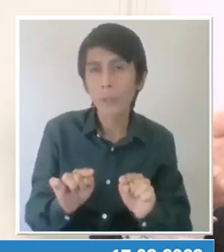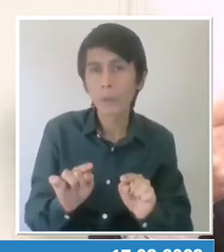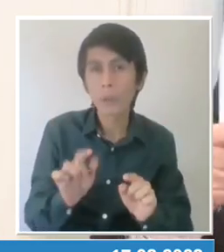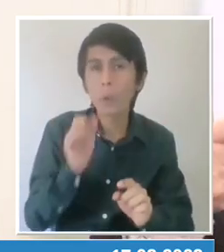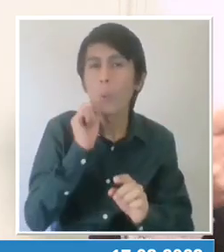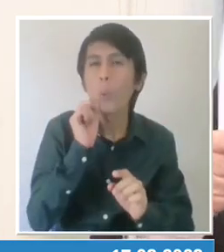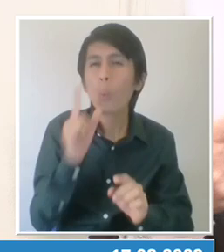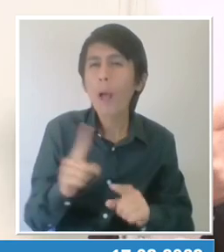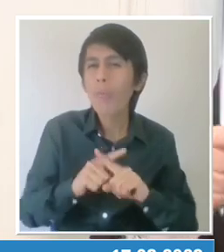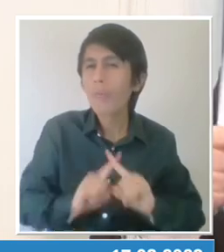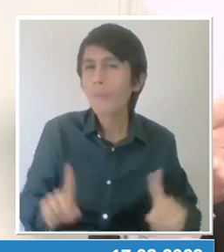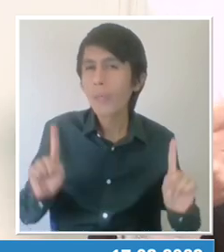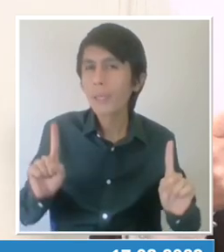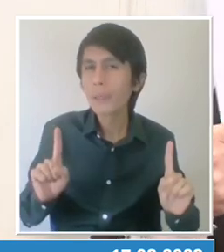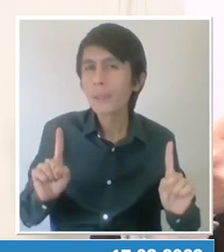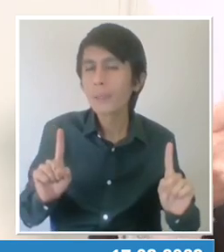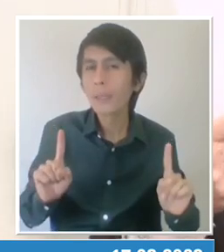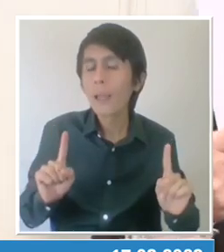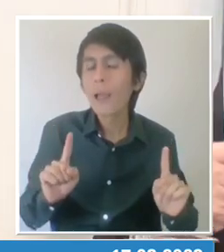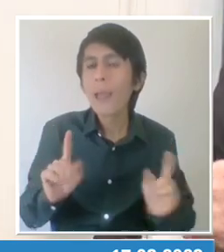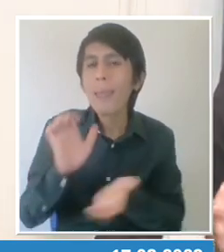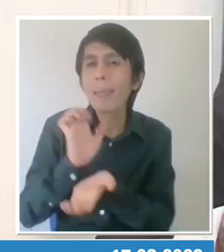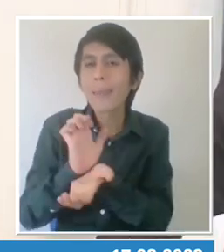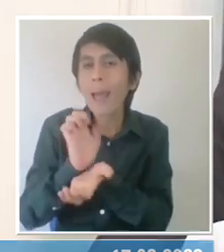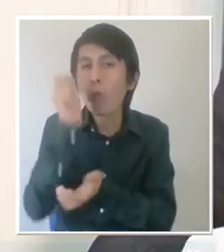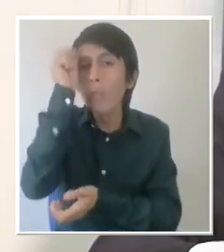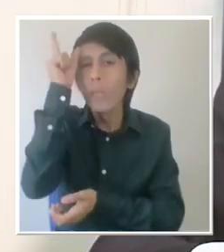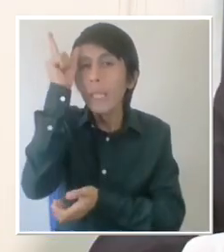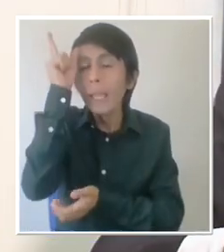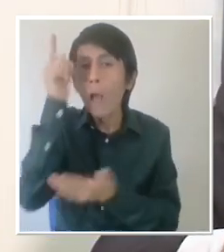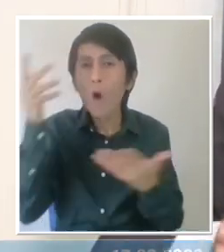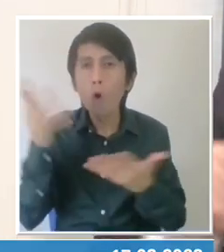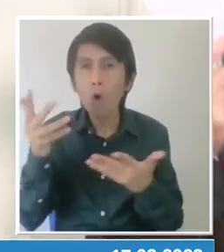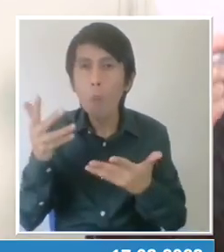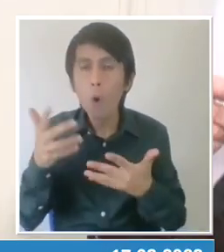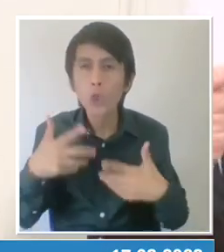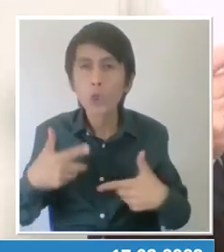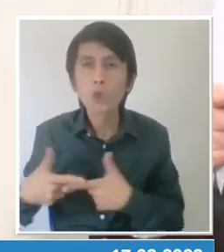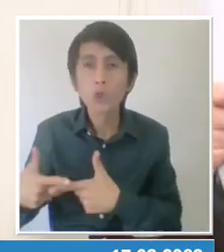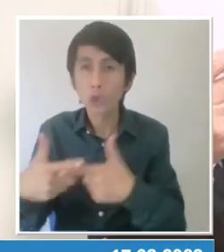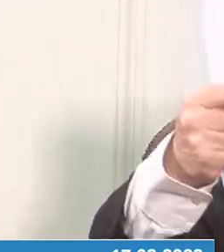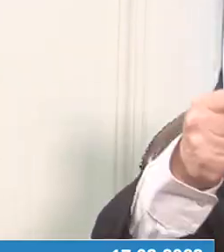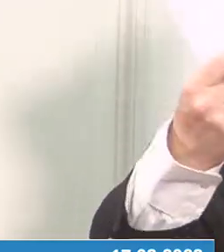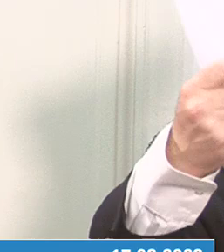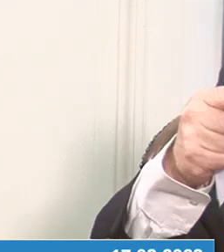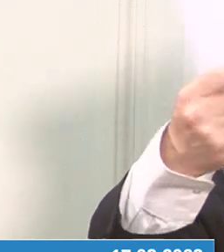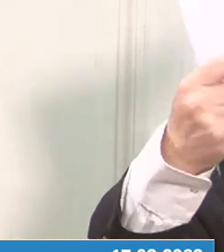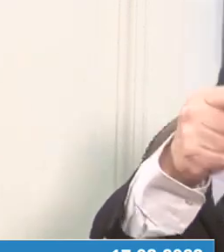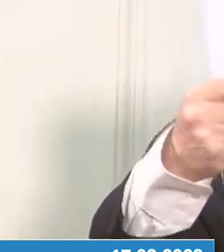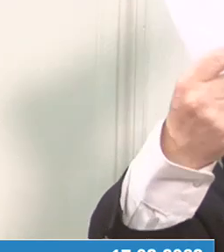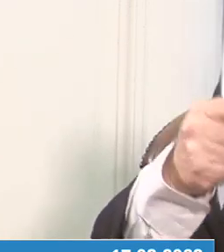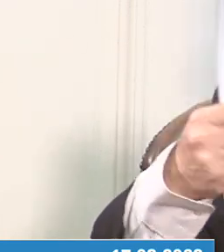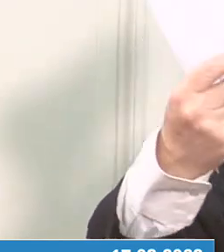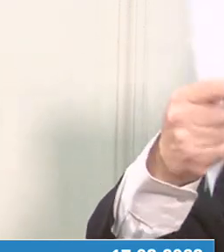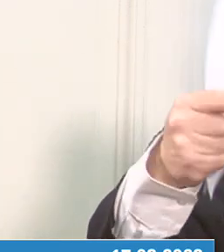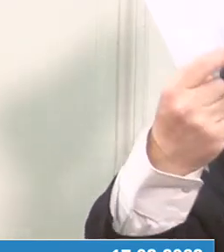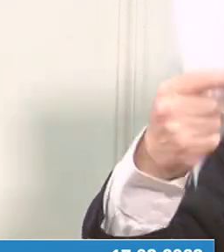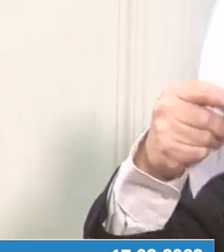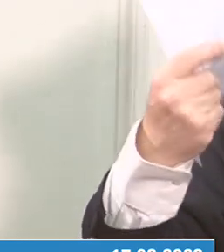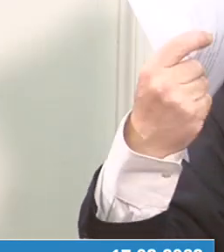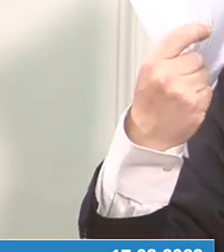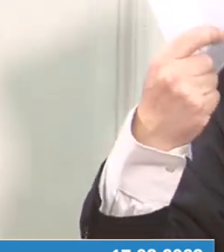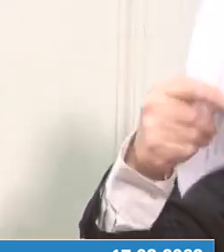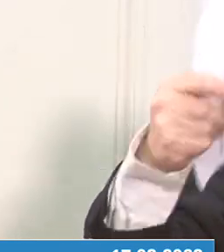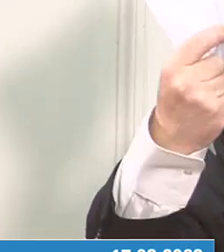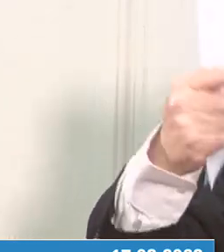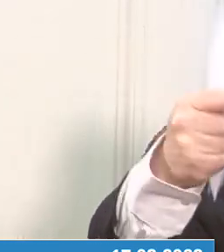Estado concebido no en términos sociales, que poner a la sociedad entonces en el primer lugar,